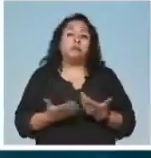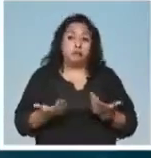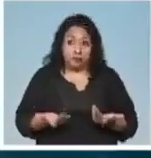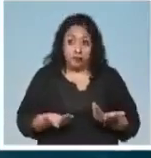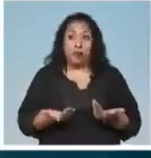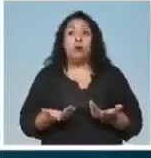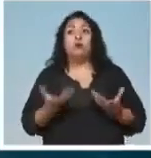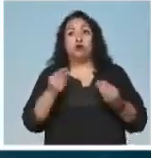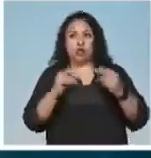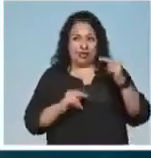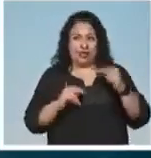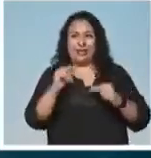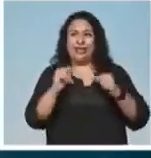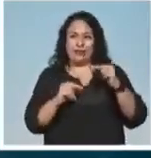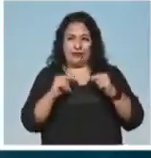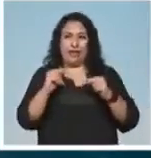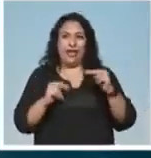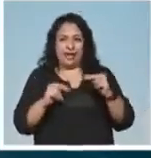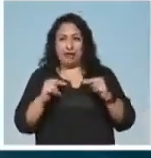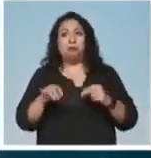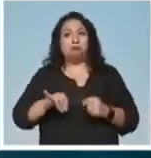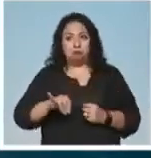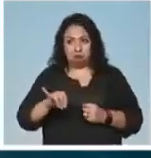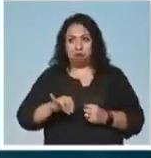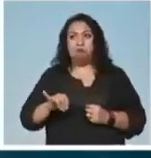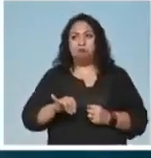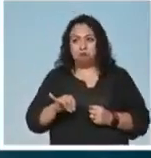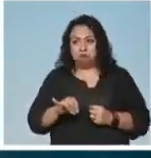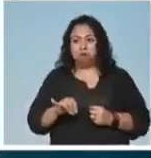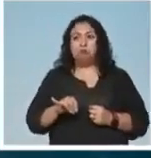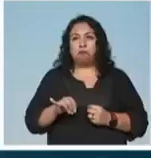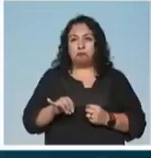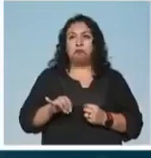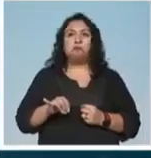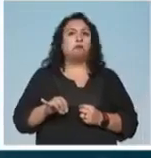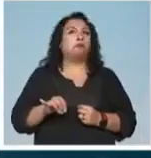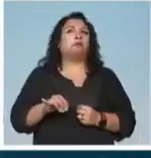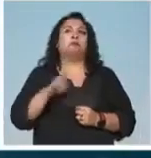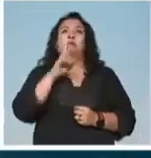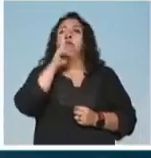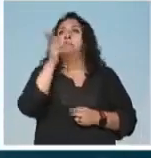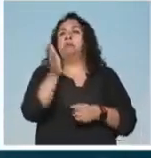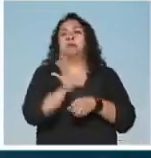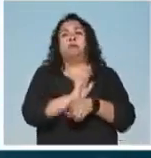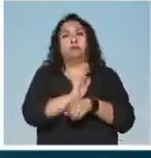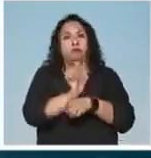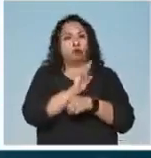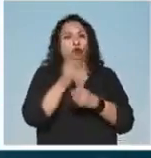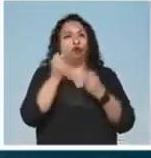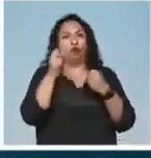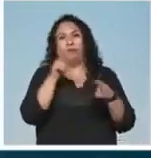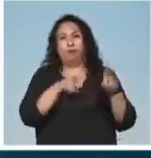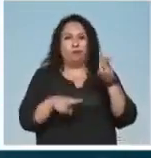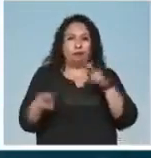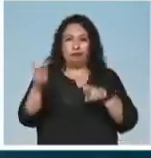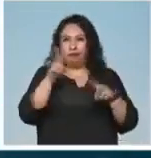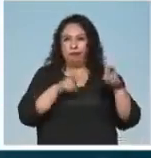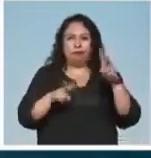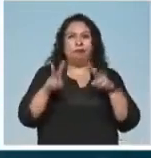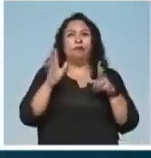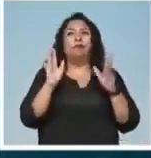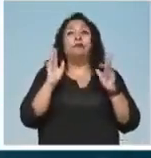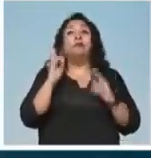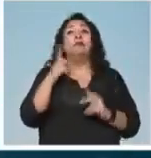Entonces es a muchos niveles muy interesante. Es lo mejor del cine, la potencia visual de las